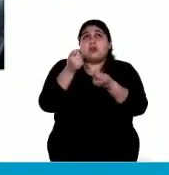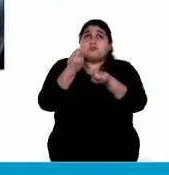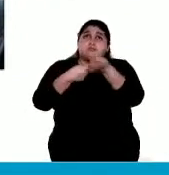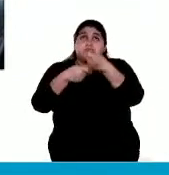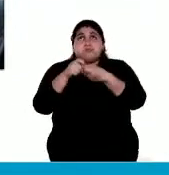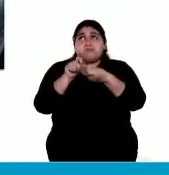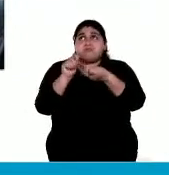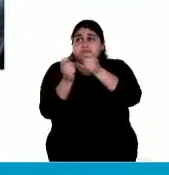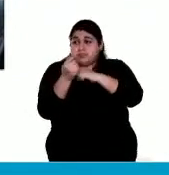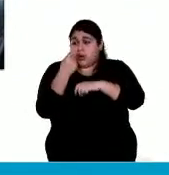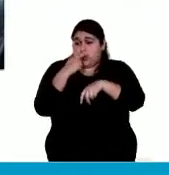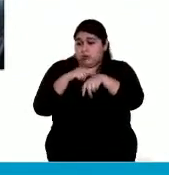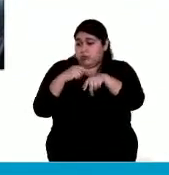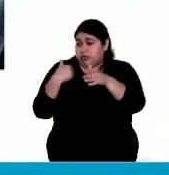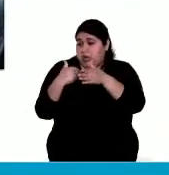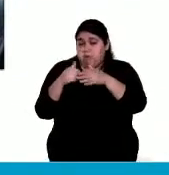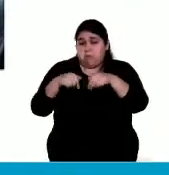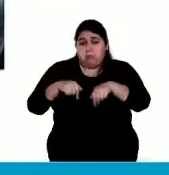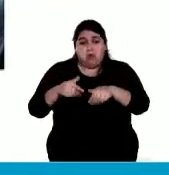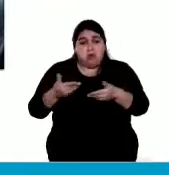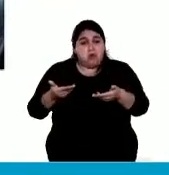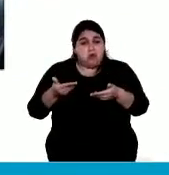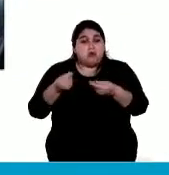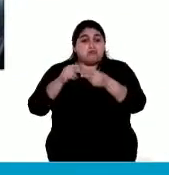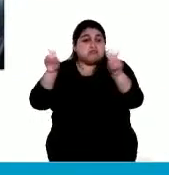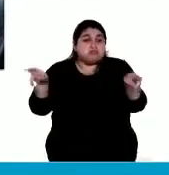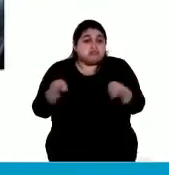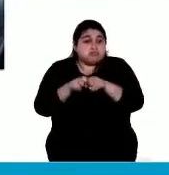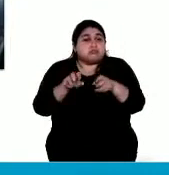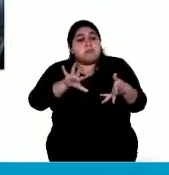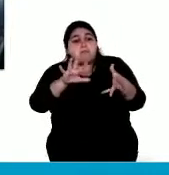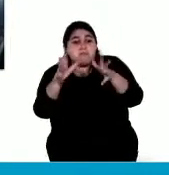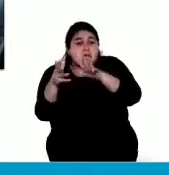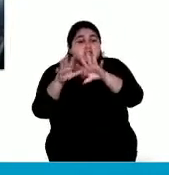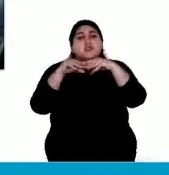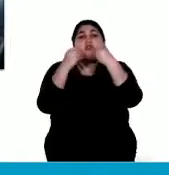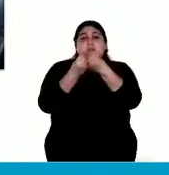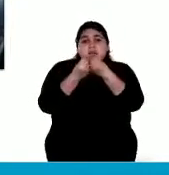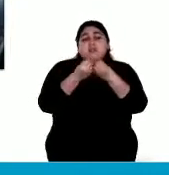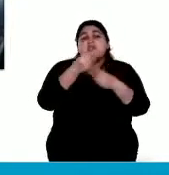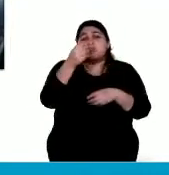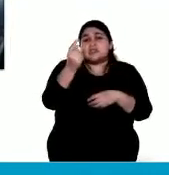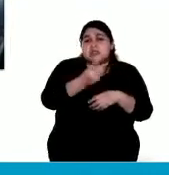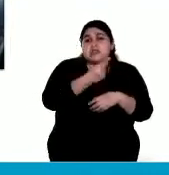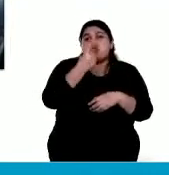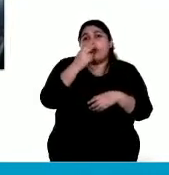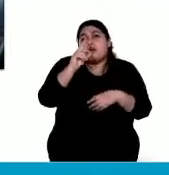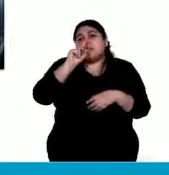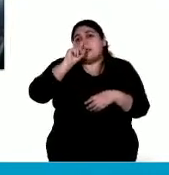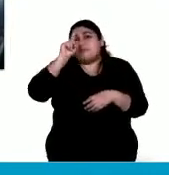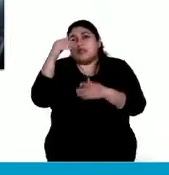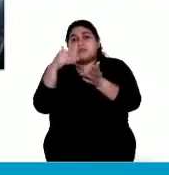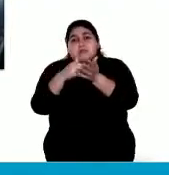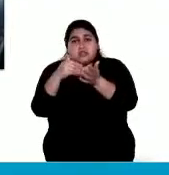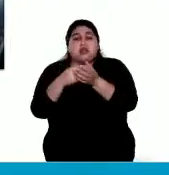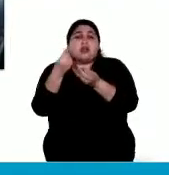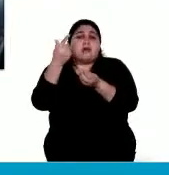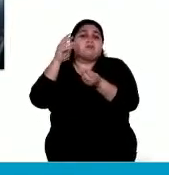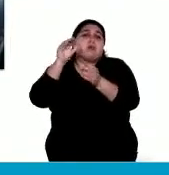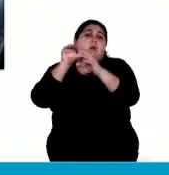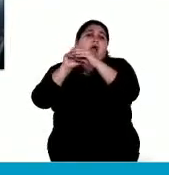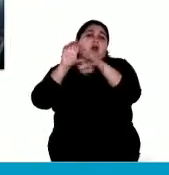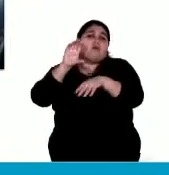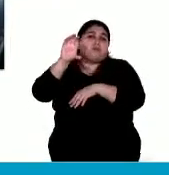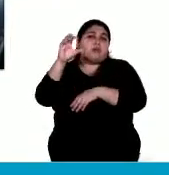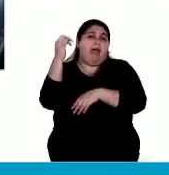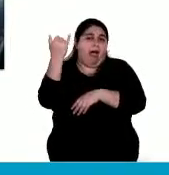aplicado en estas últimas horas, la provincia tendría unos 120.000 millones de pesos depositados en cuentas a la vista, es